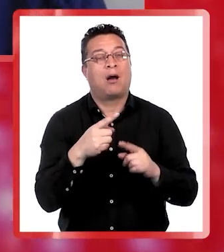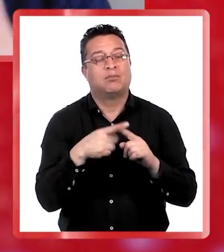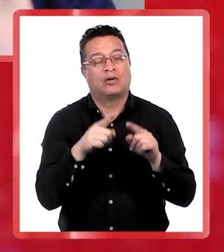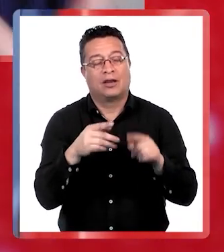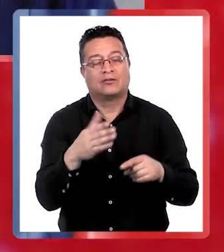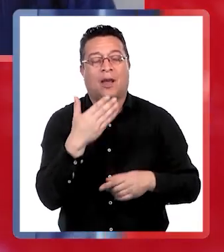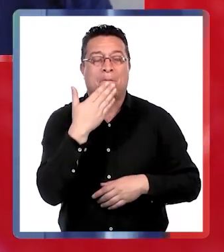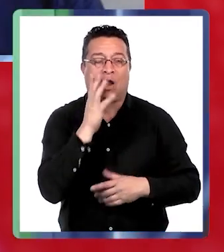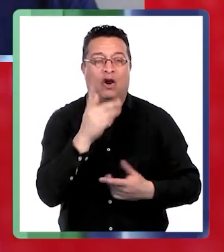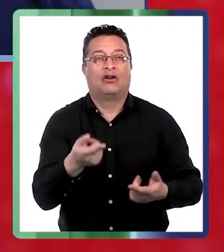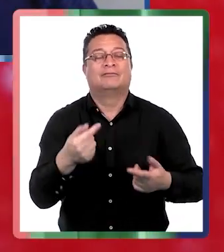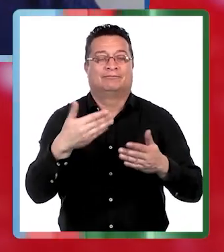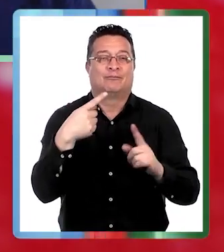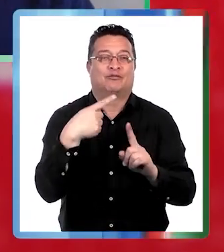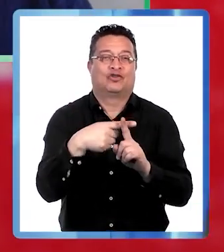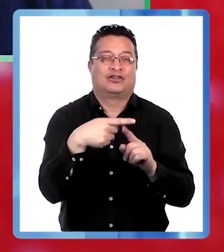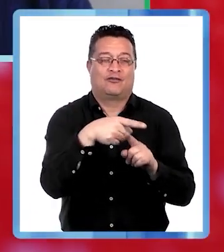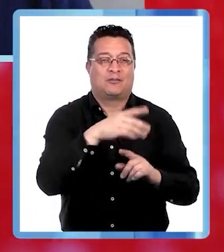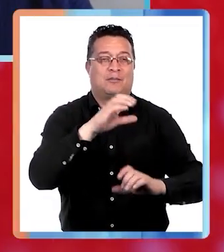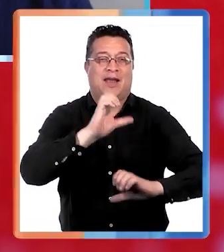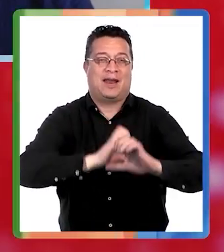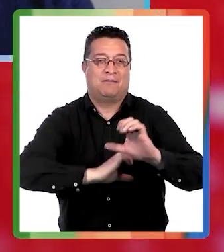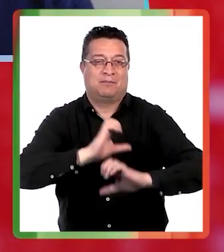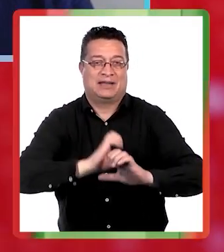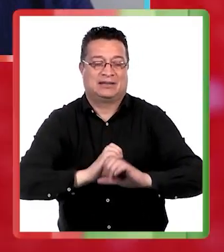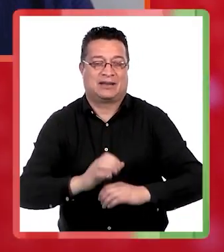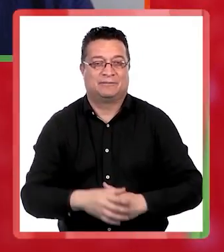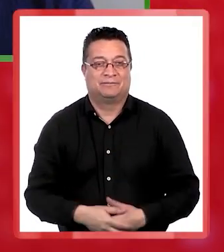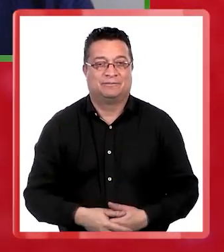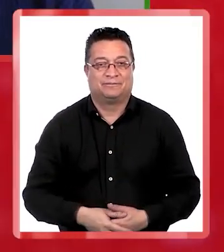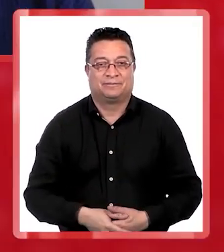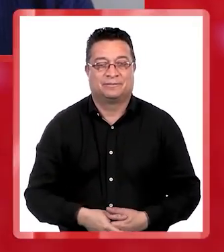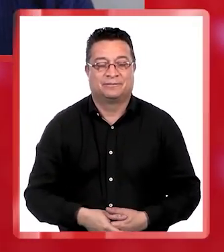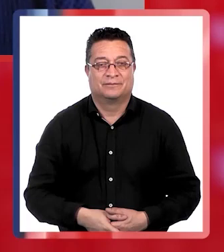y por tanto mucho más rentable para la compañía.